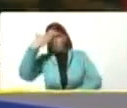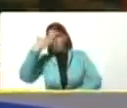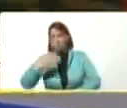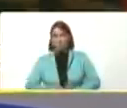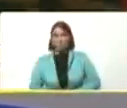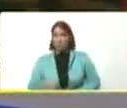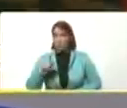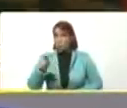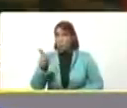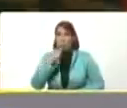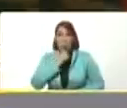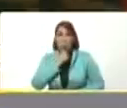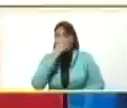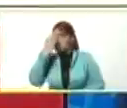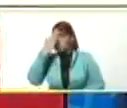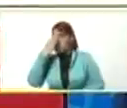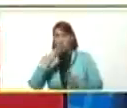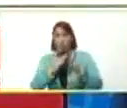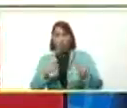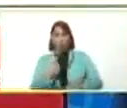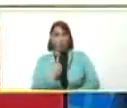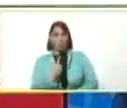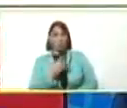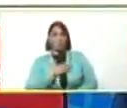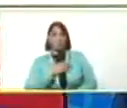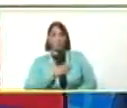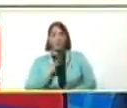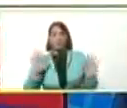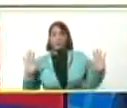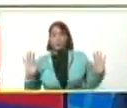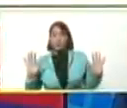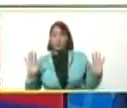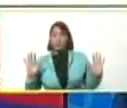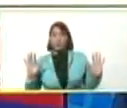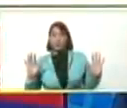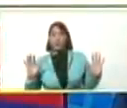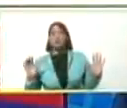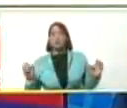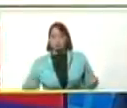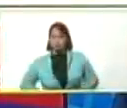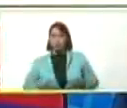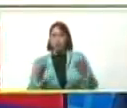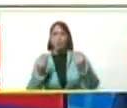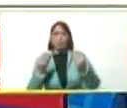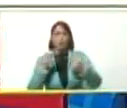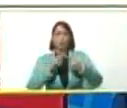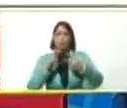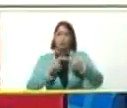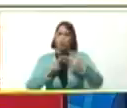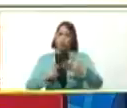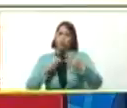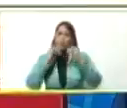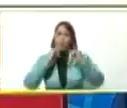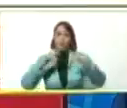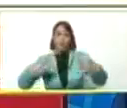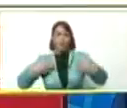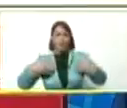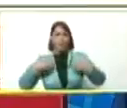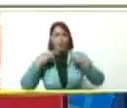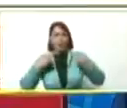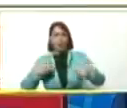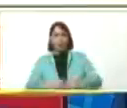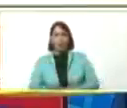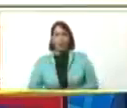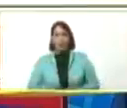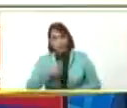Ni tú lo sabes, Tarek, solo lo sé yo. Y que va a traer muchos recursos. Muy feliz, entonces, de